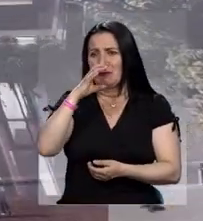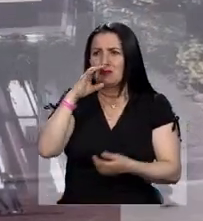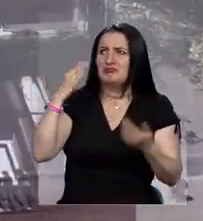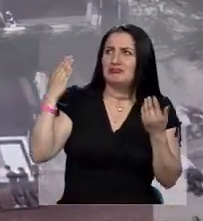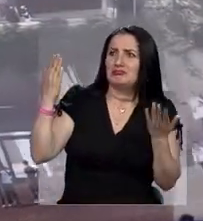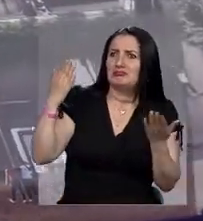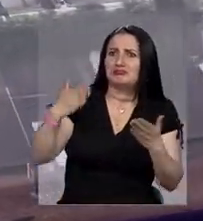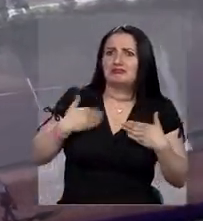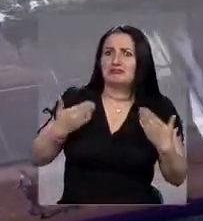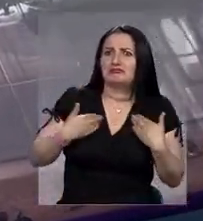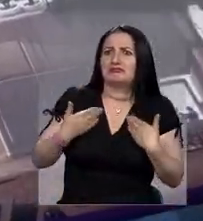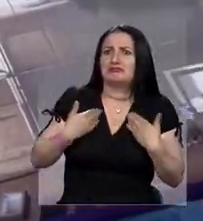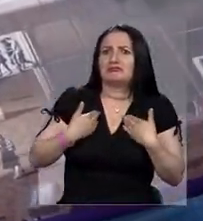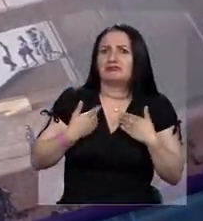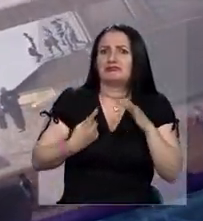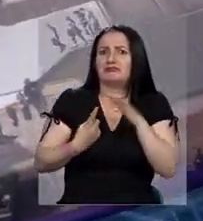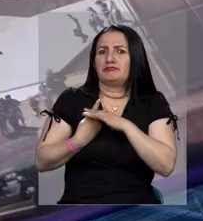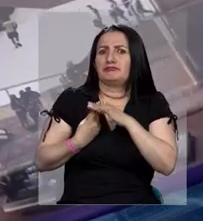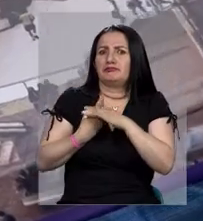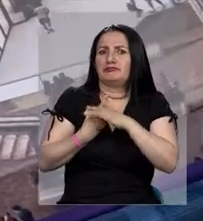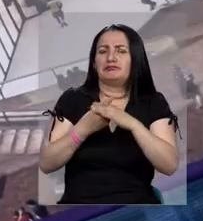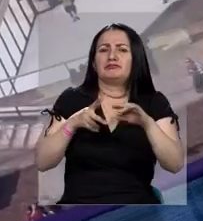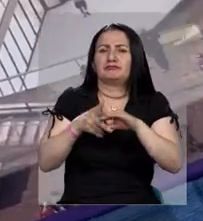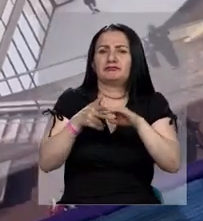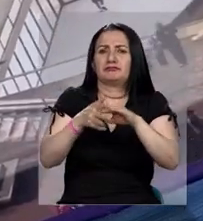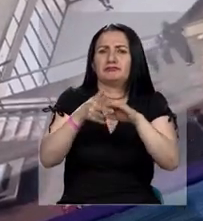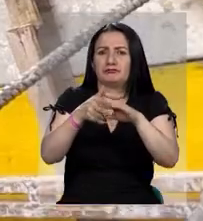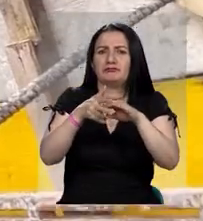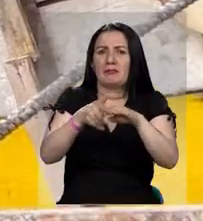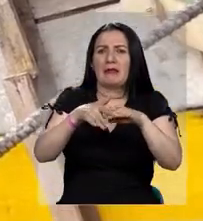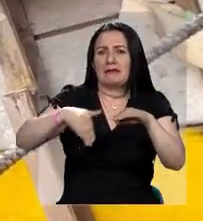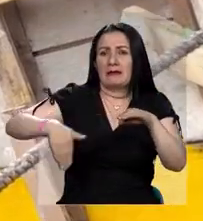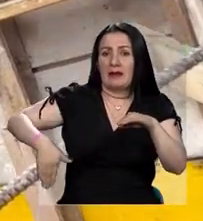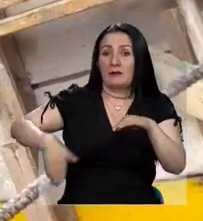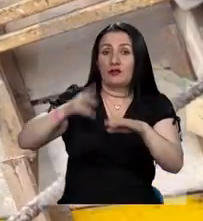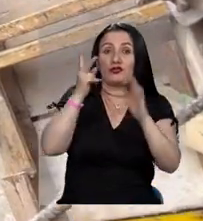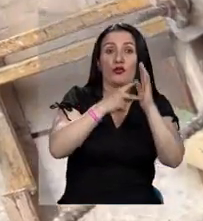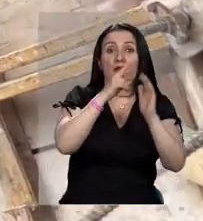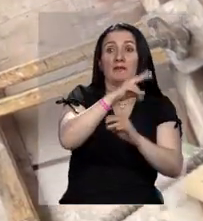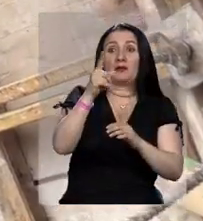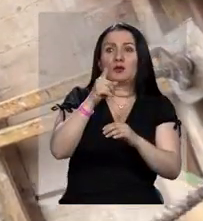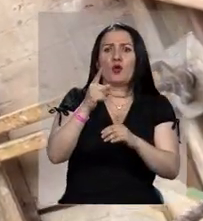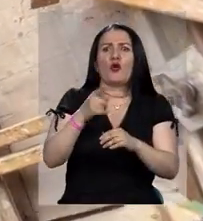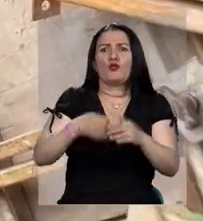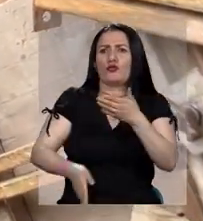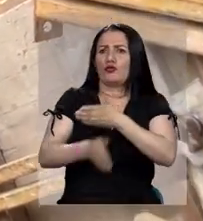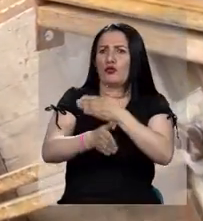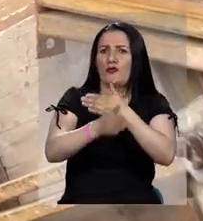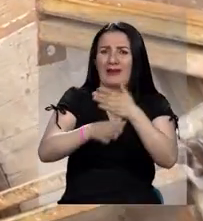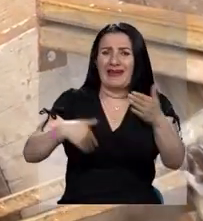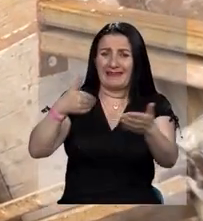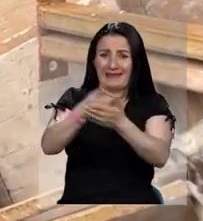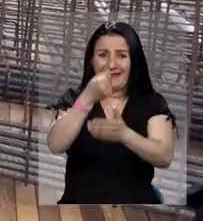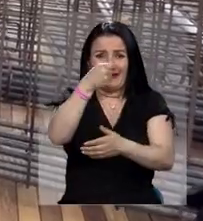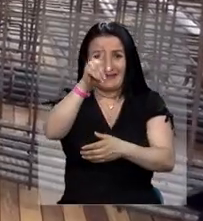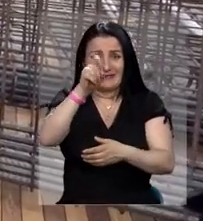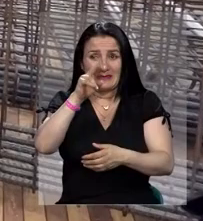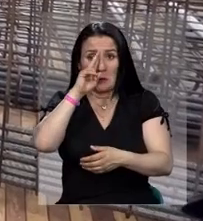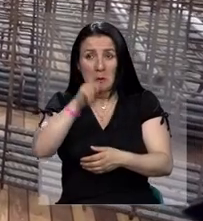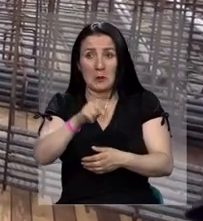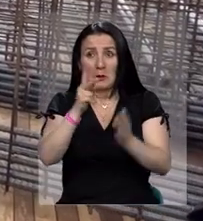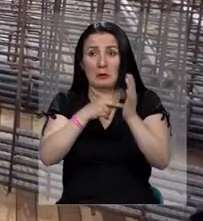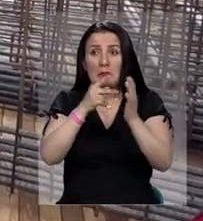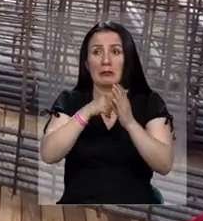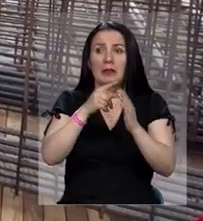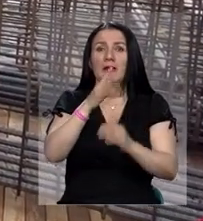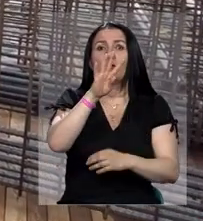esperada a la localidad por culpa de los retrasos. El proyecto que se prometió entregar en 2021 a la fecha 16 de junio de 2023